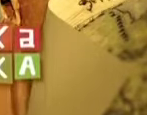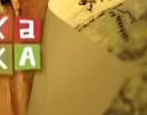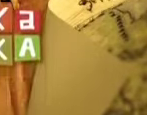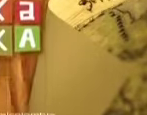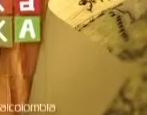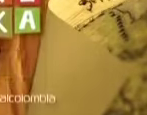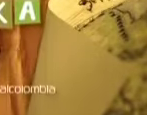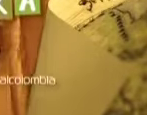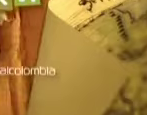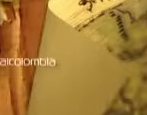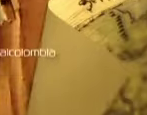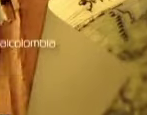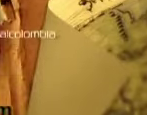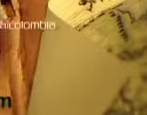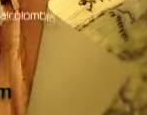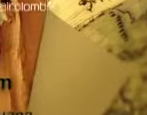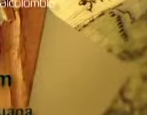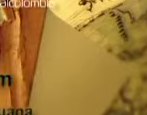Yeah.